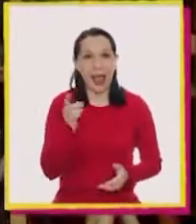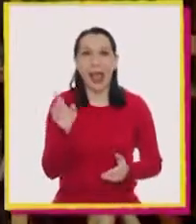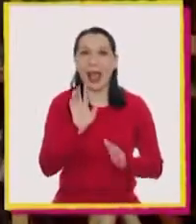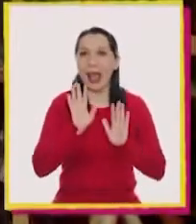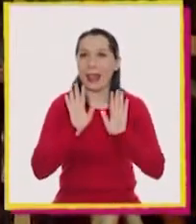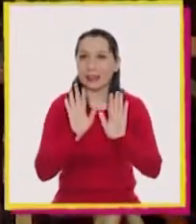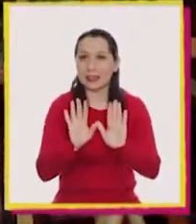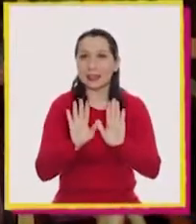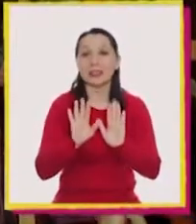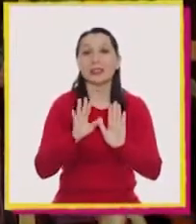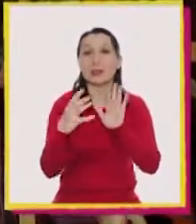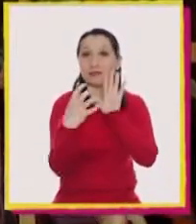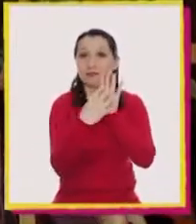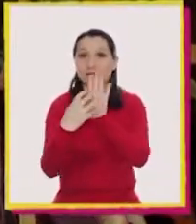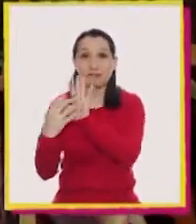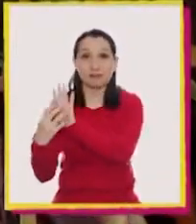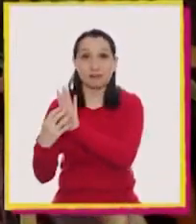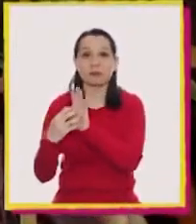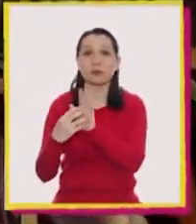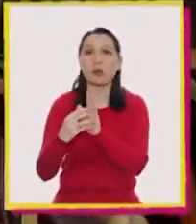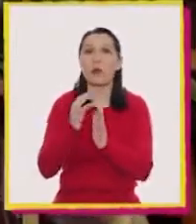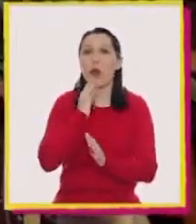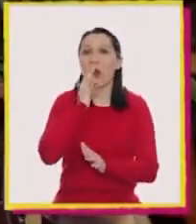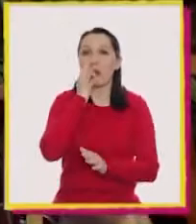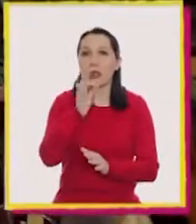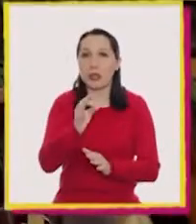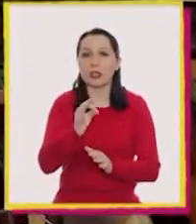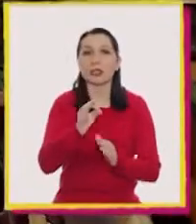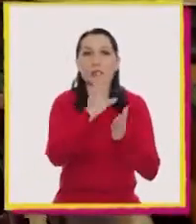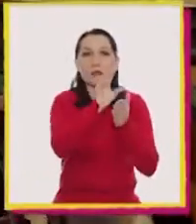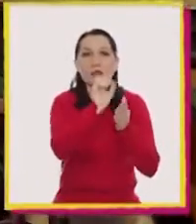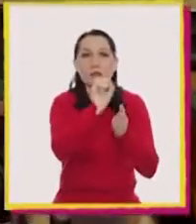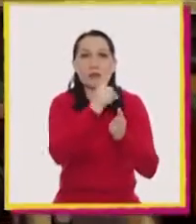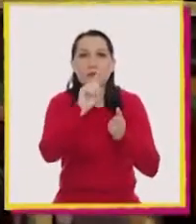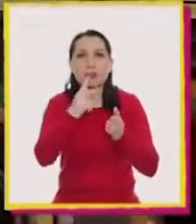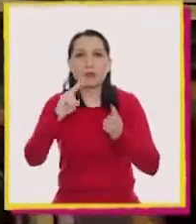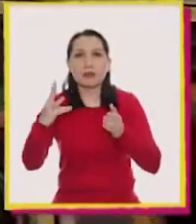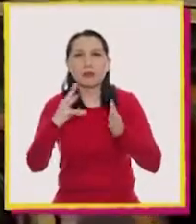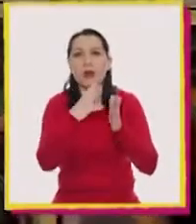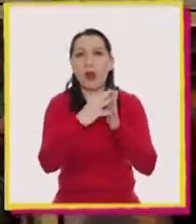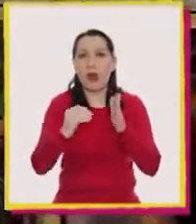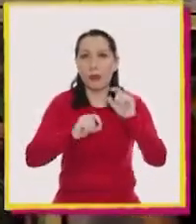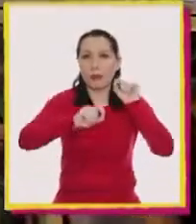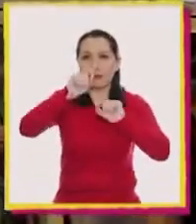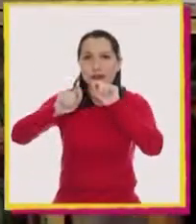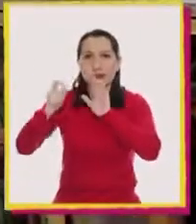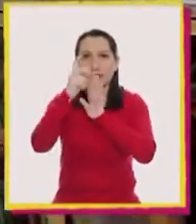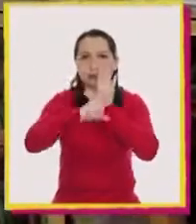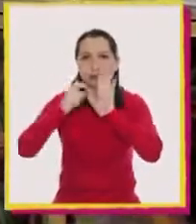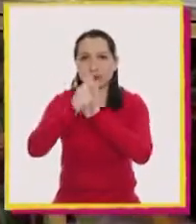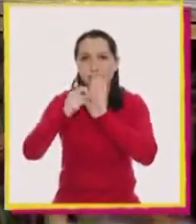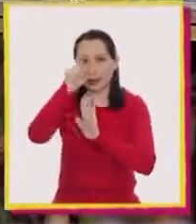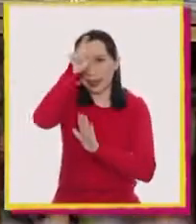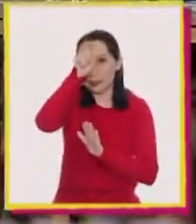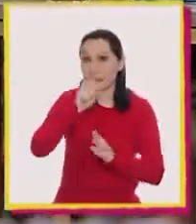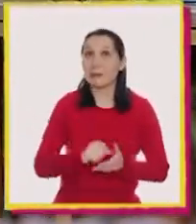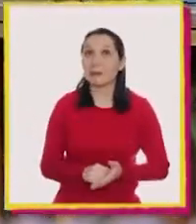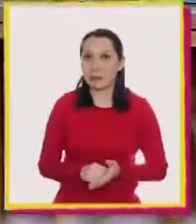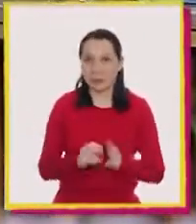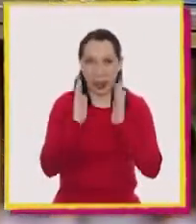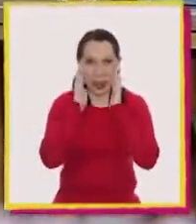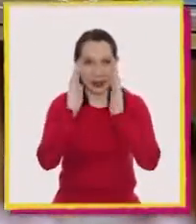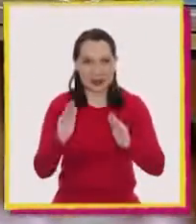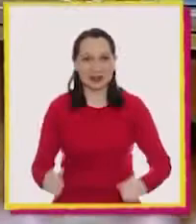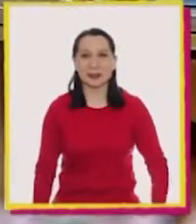De esta forma, los símbolos serán los que marcarán el patrón de nuestra secuencia de jeroglíficos. ¡Atentos a